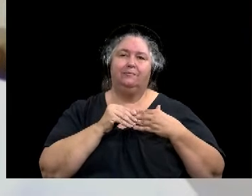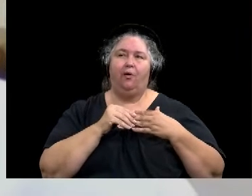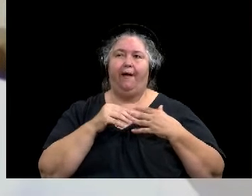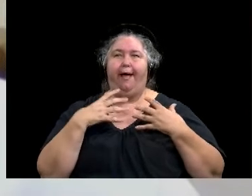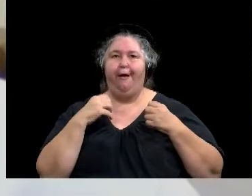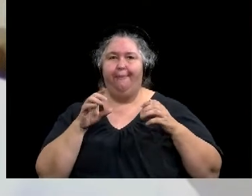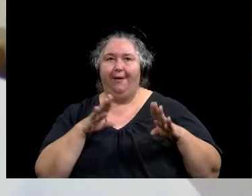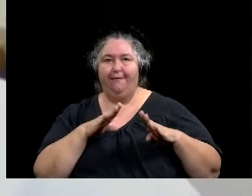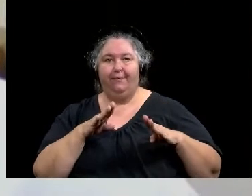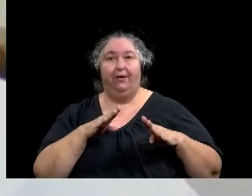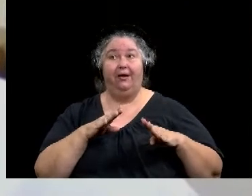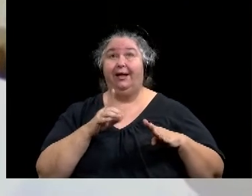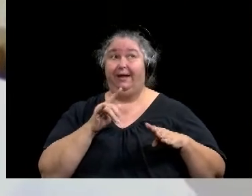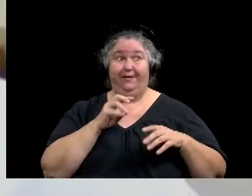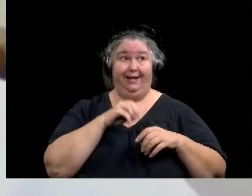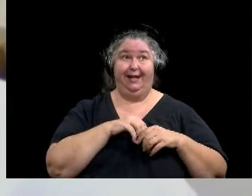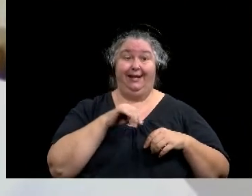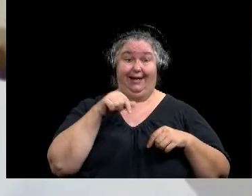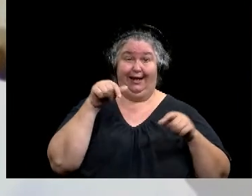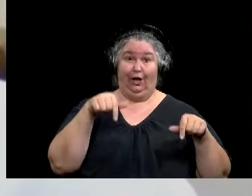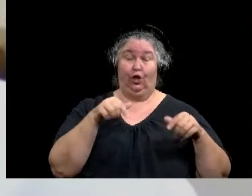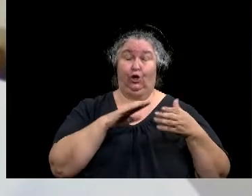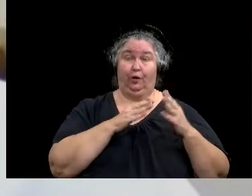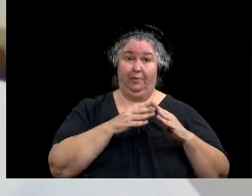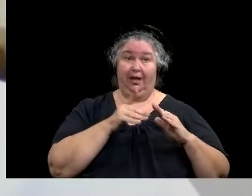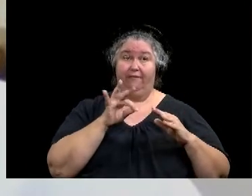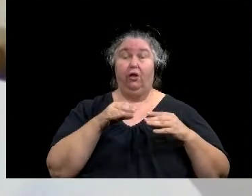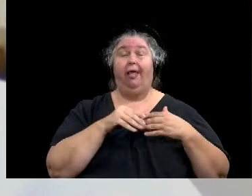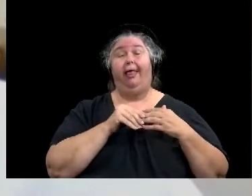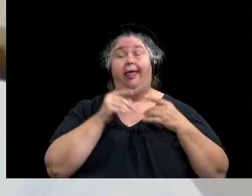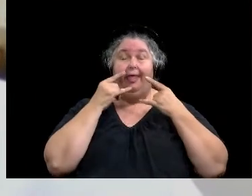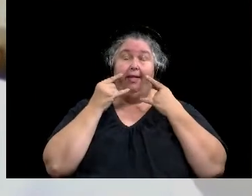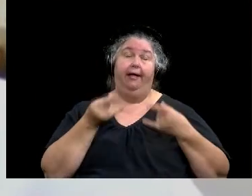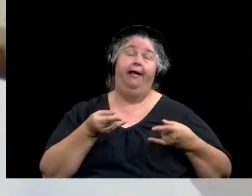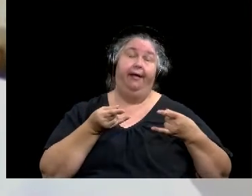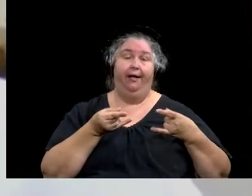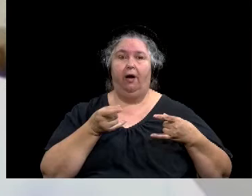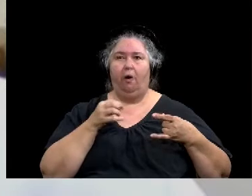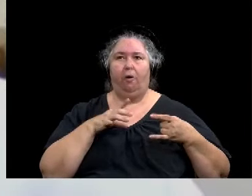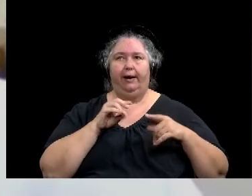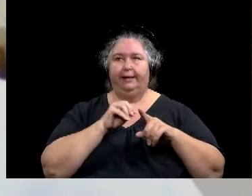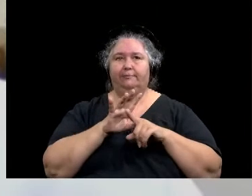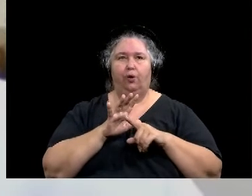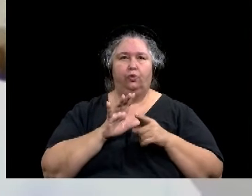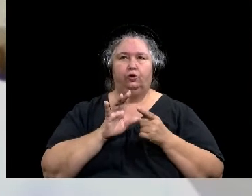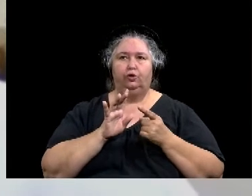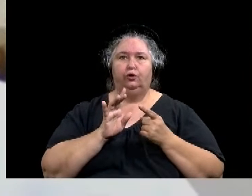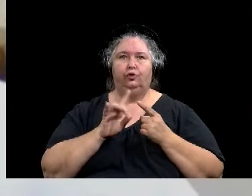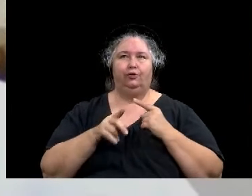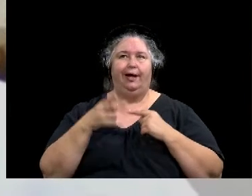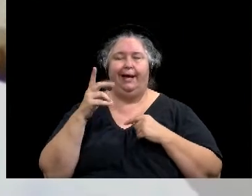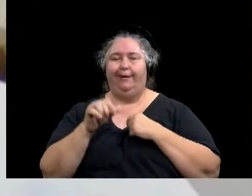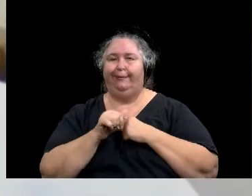entre la comodidad y no hagan